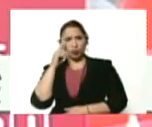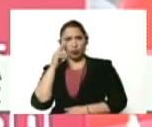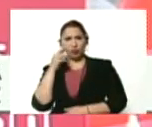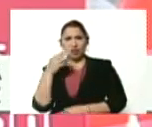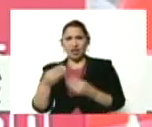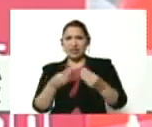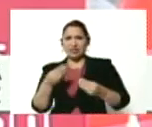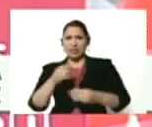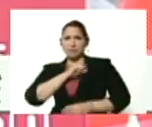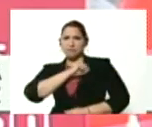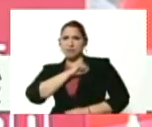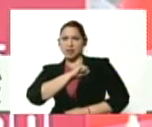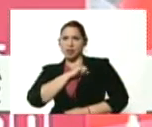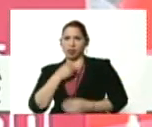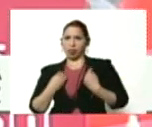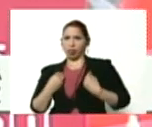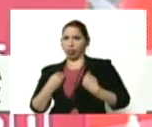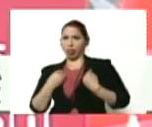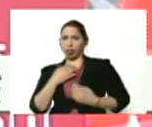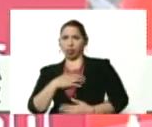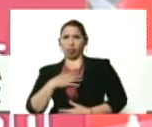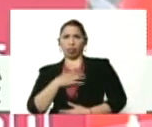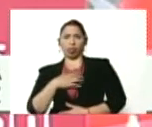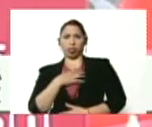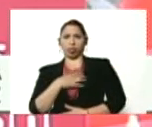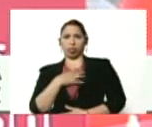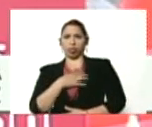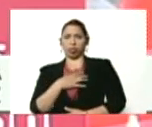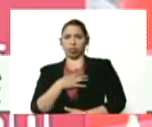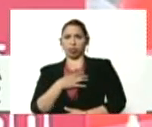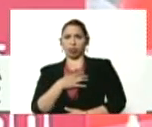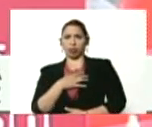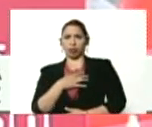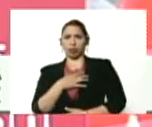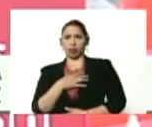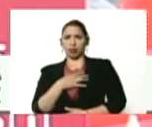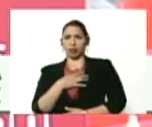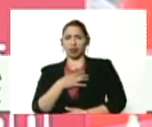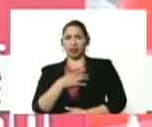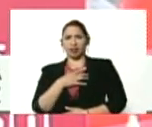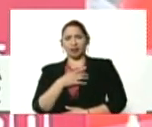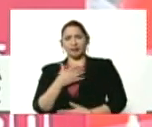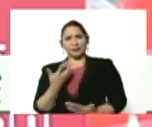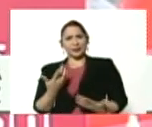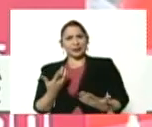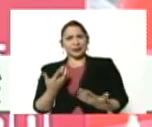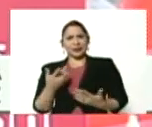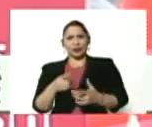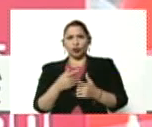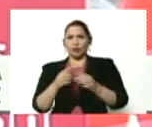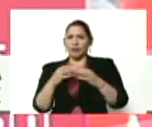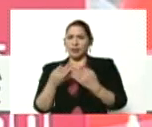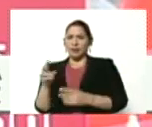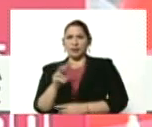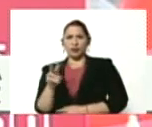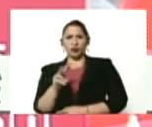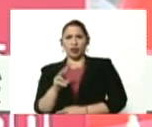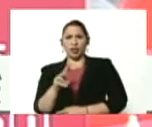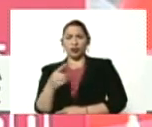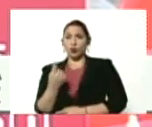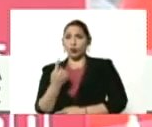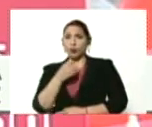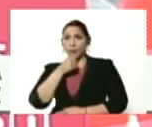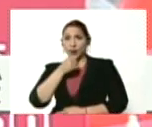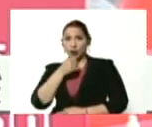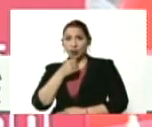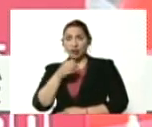zozobra, angustia, ansiedad, de enlutar a una familia venezolana. El único delito que cometió Ricardo era ser